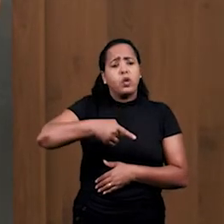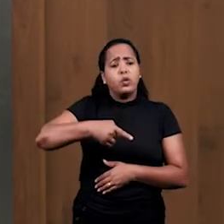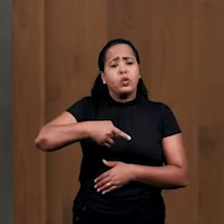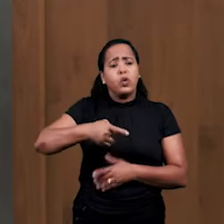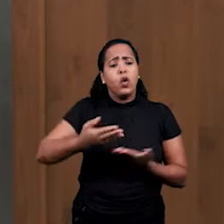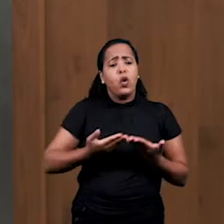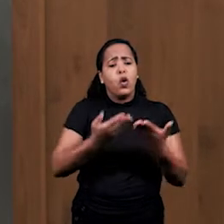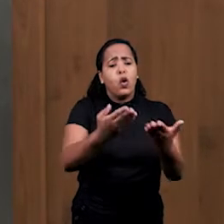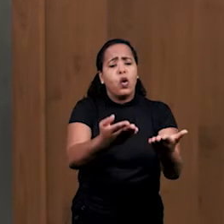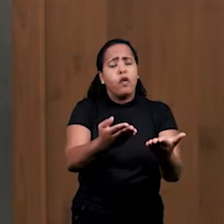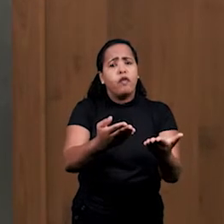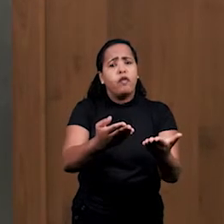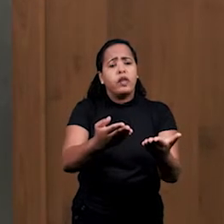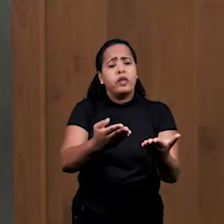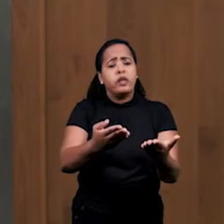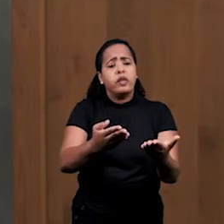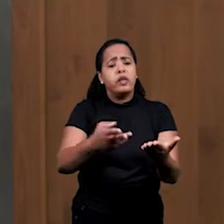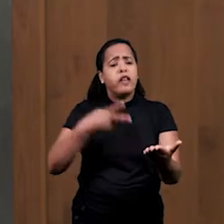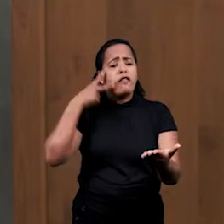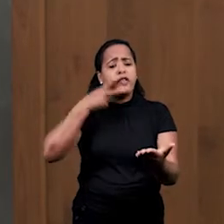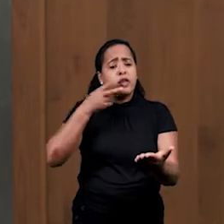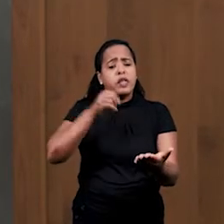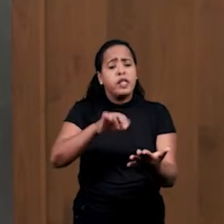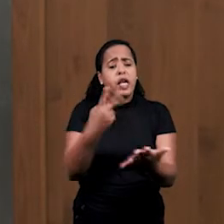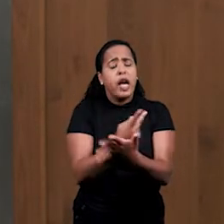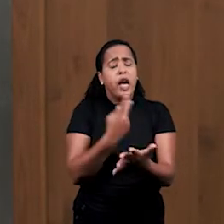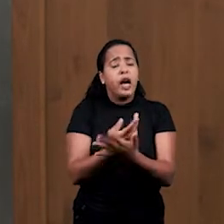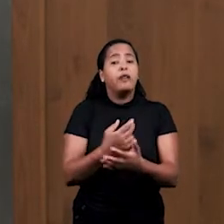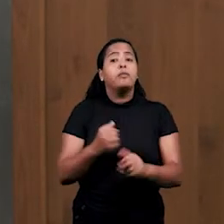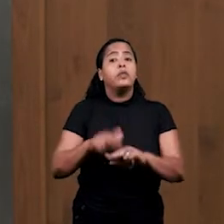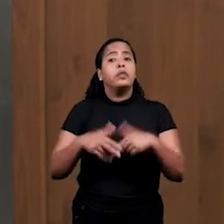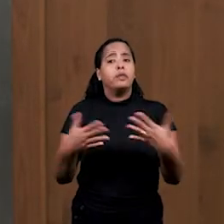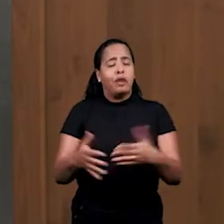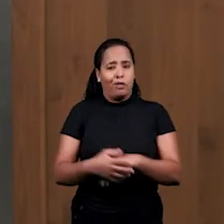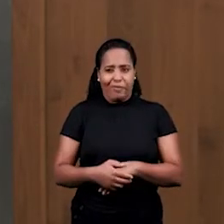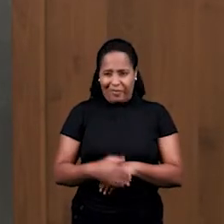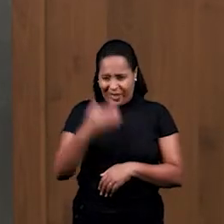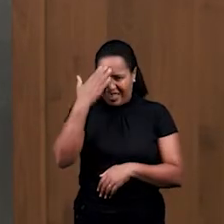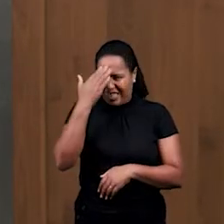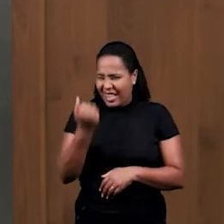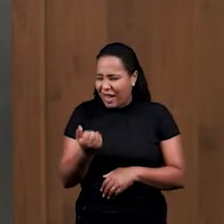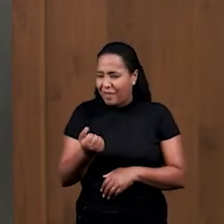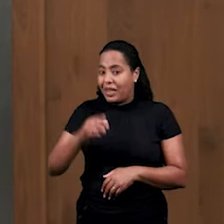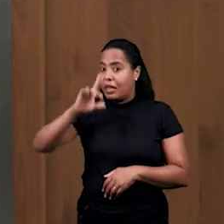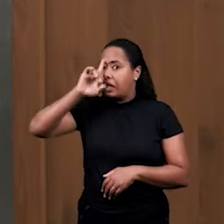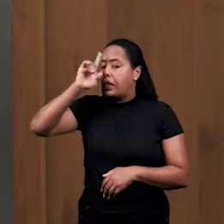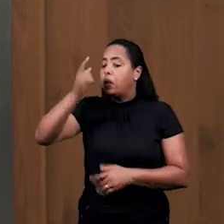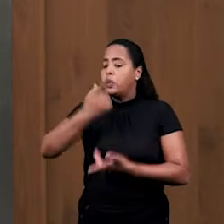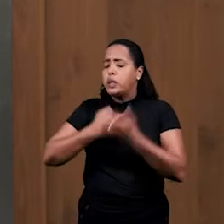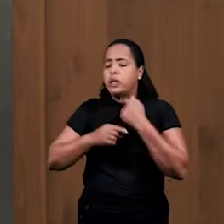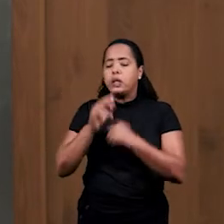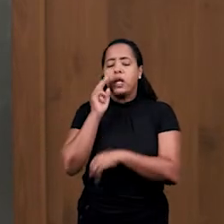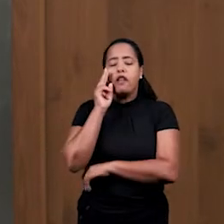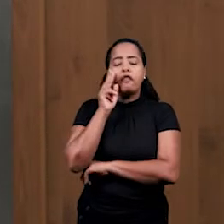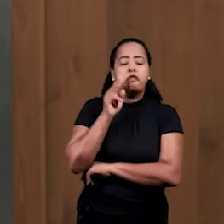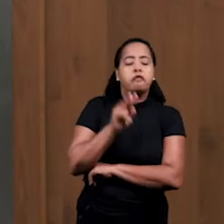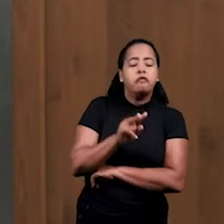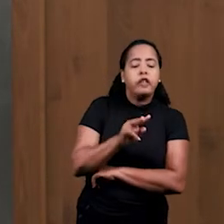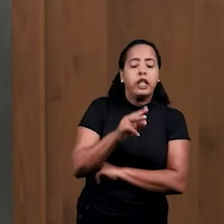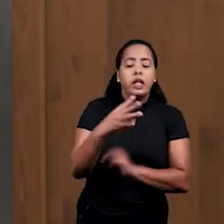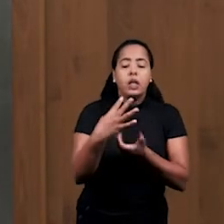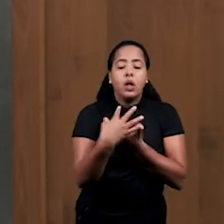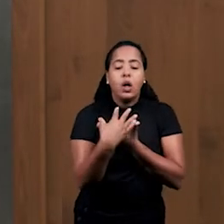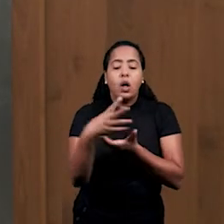le mandó ofrecer vino a los recabitas? ¿Por qué? ¿Saben por qué? Porque Dios quería usar